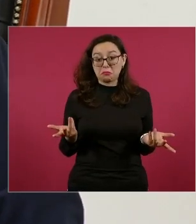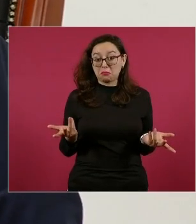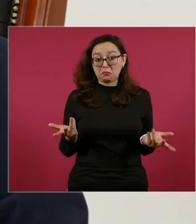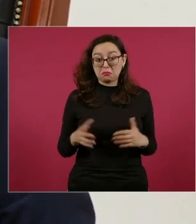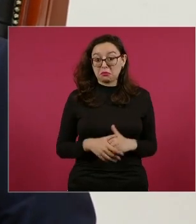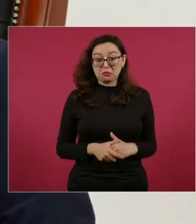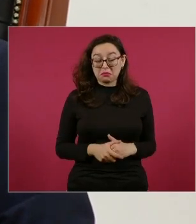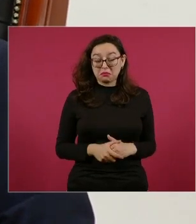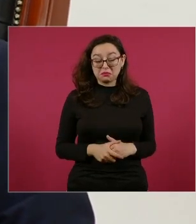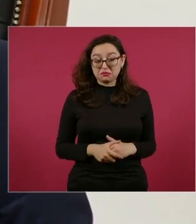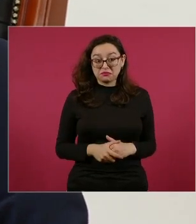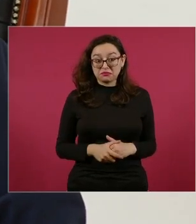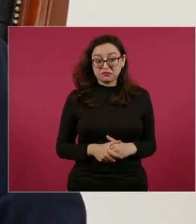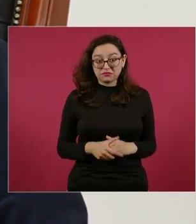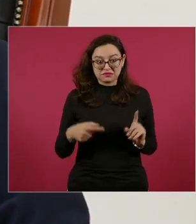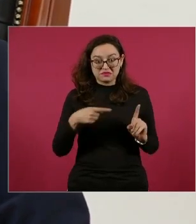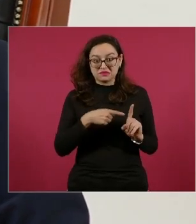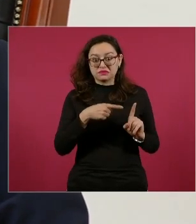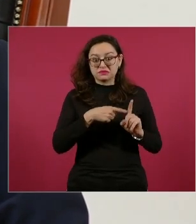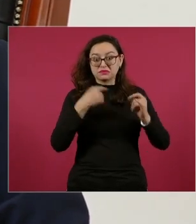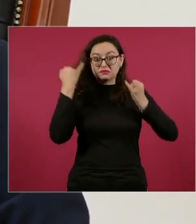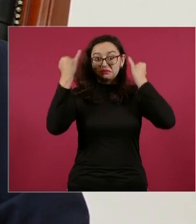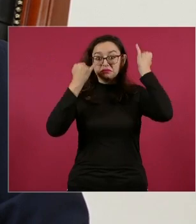Se está responsabilizando